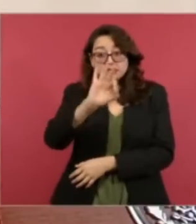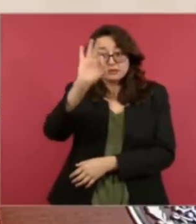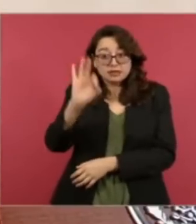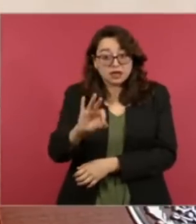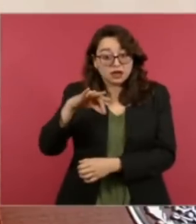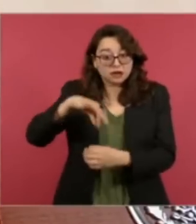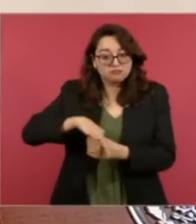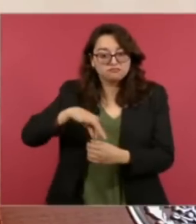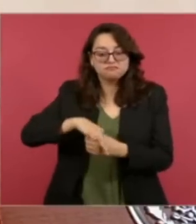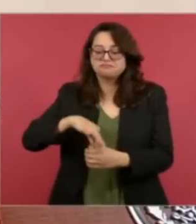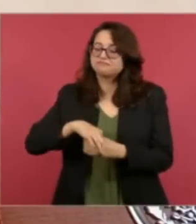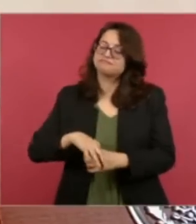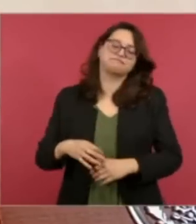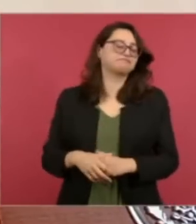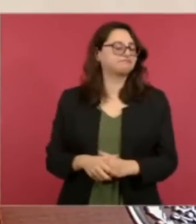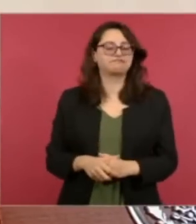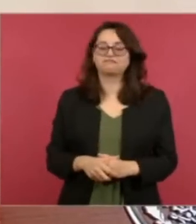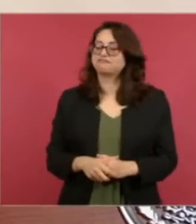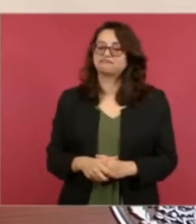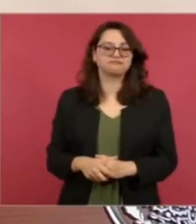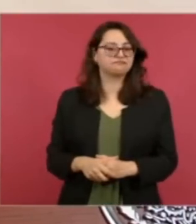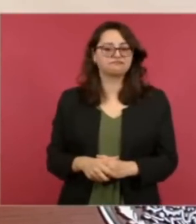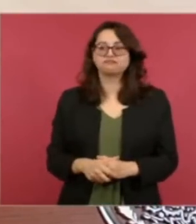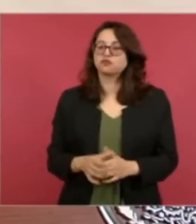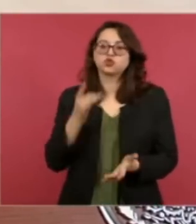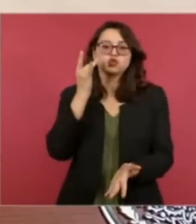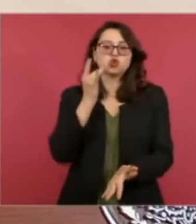llegan a significar